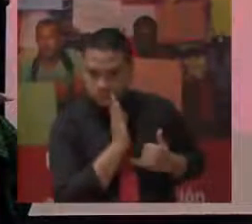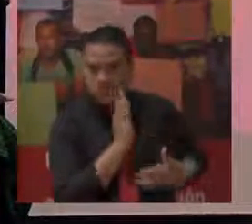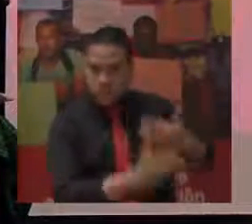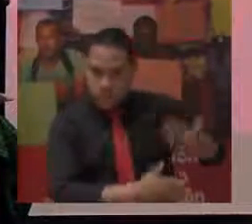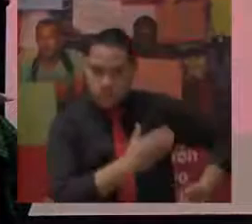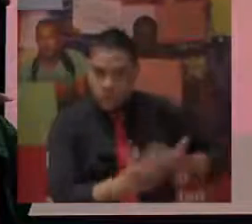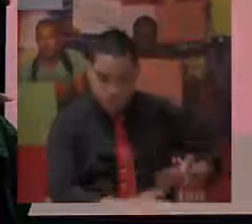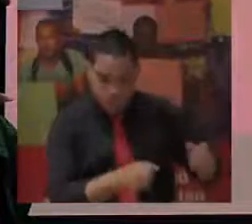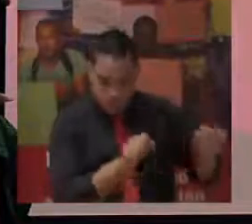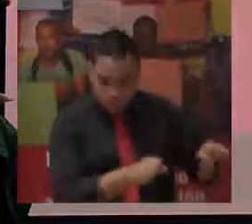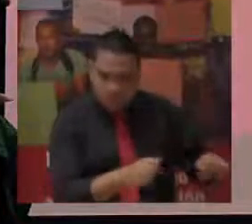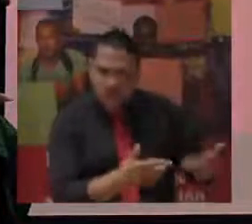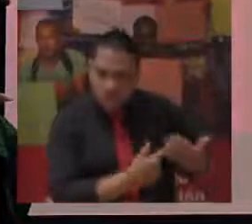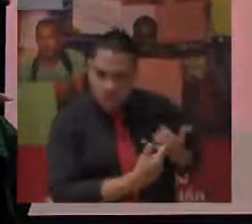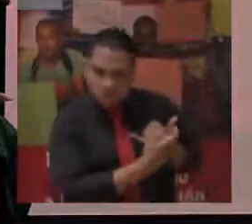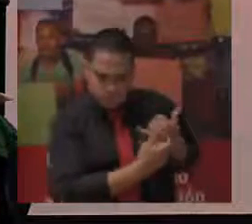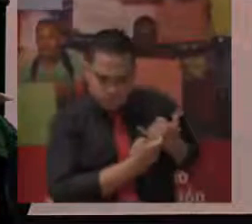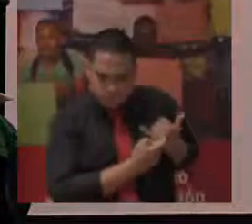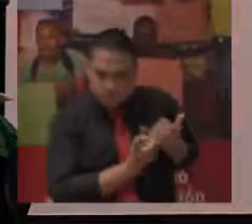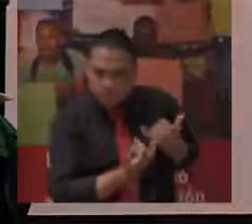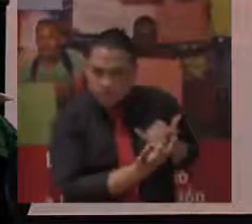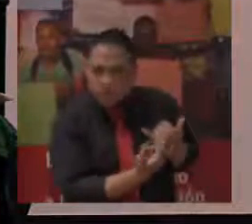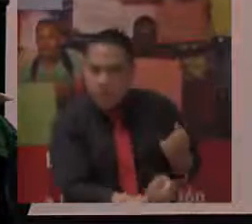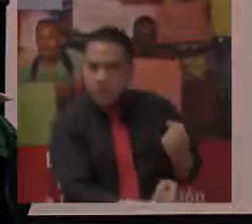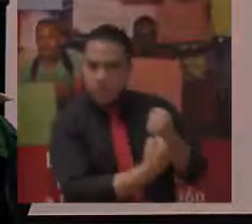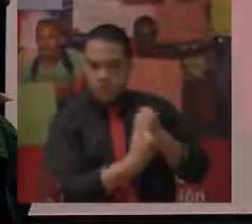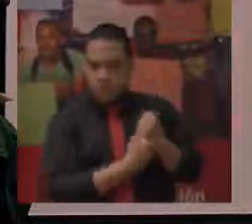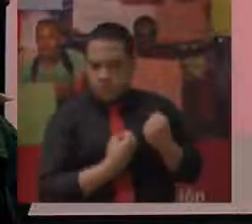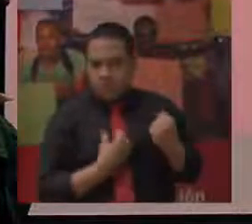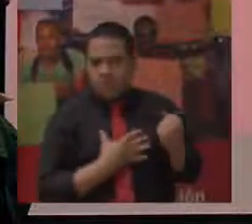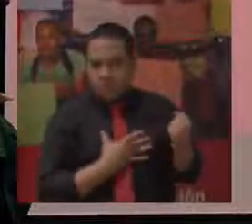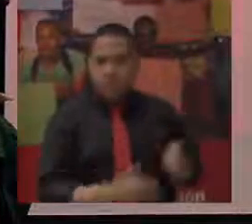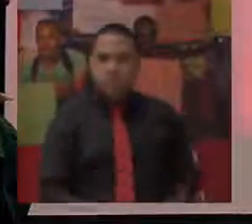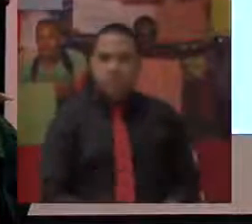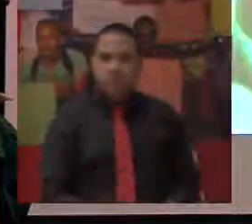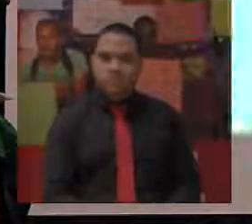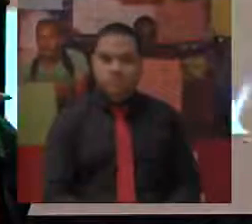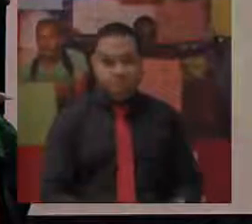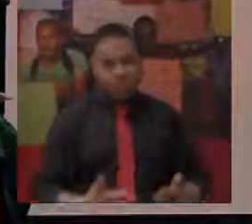de construir oportunidades. Así que, qué placer estar aquí,